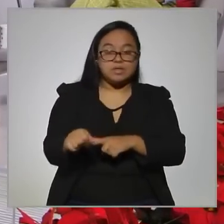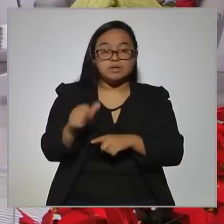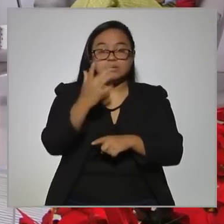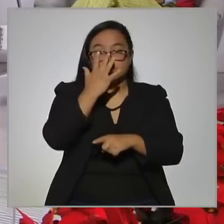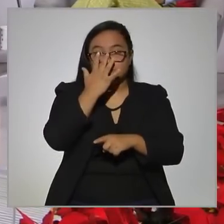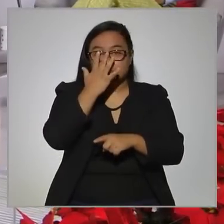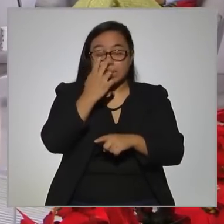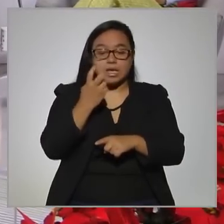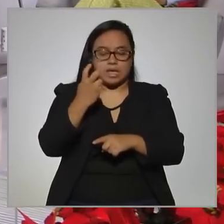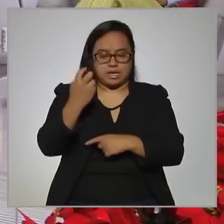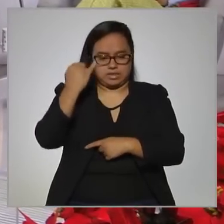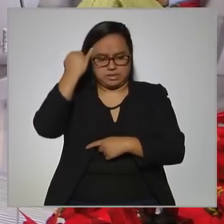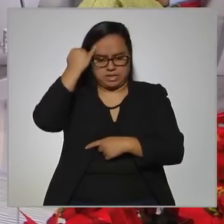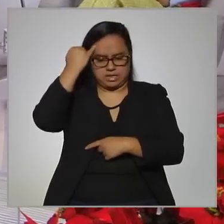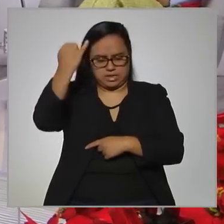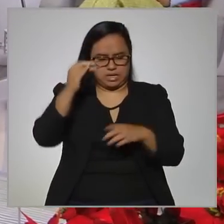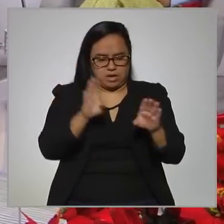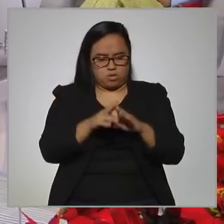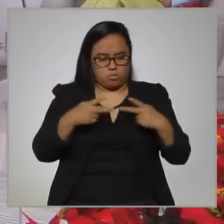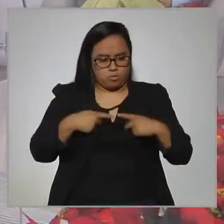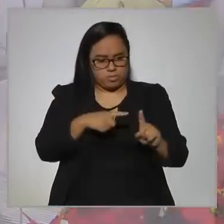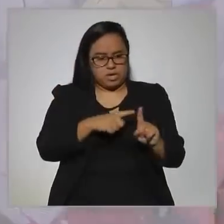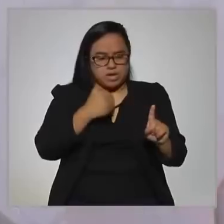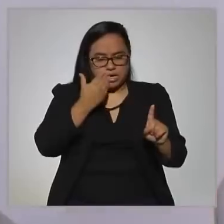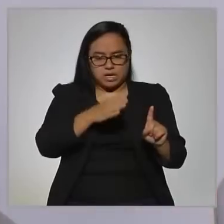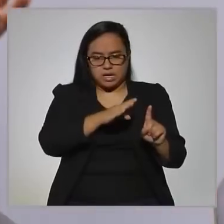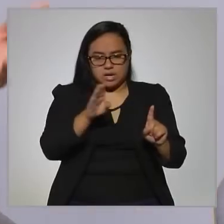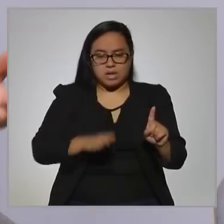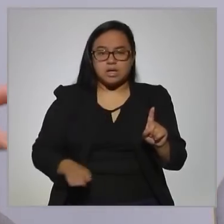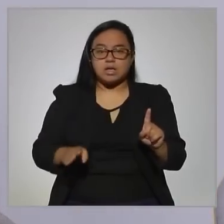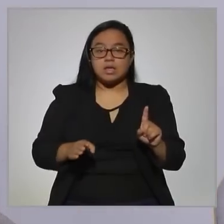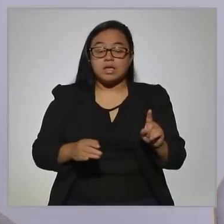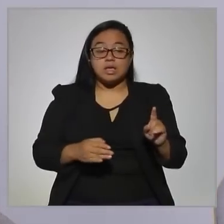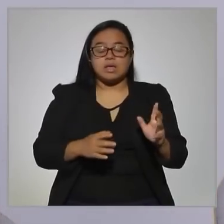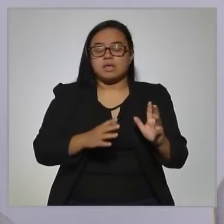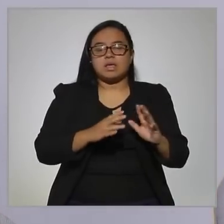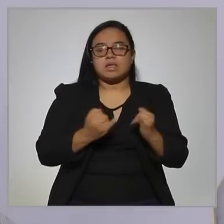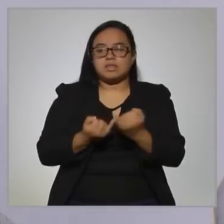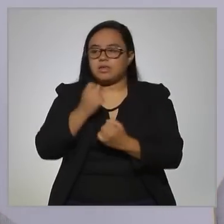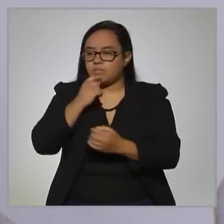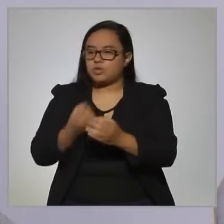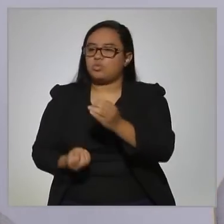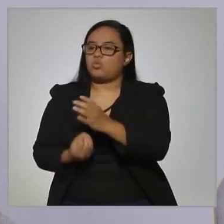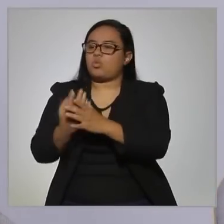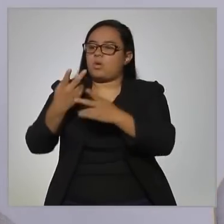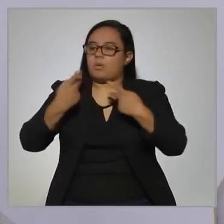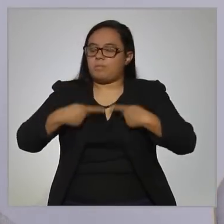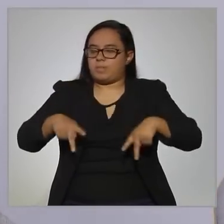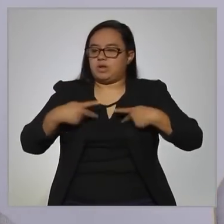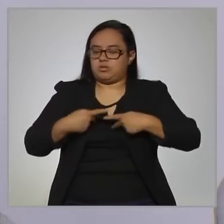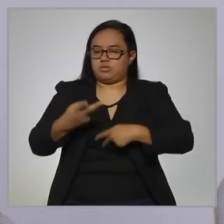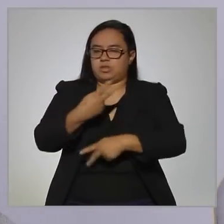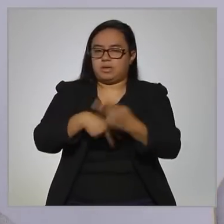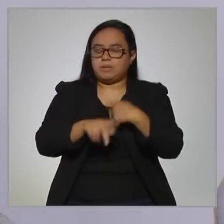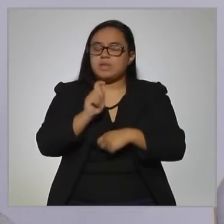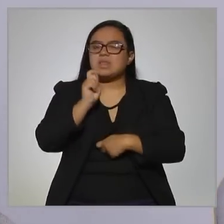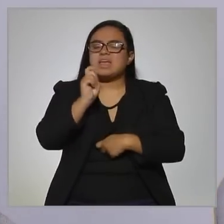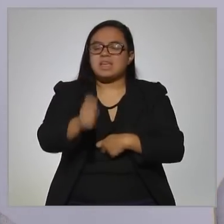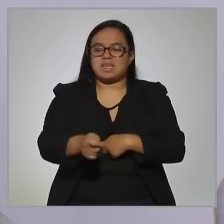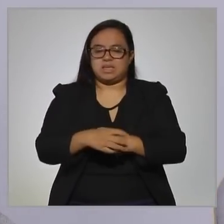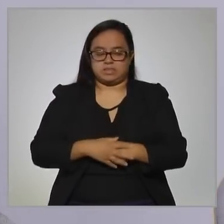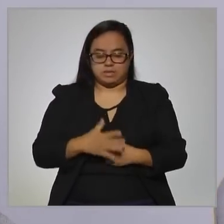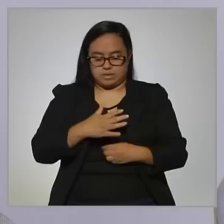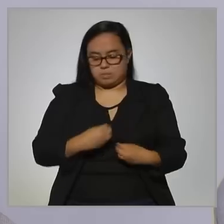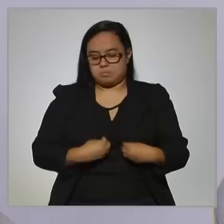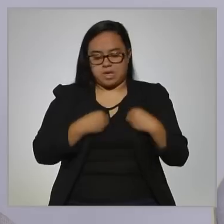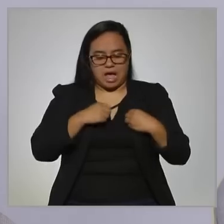a partir de una idea de muerte de un sujeto y el advenimiento de un nuevo sujeto, de tal manera que nuestra vida es eso, un